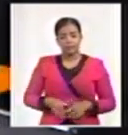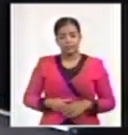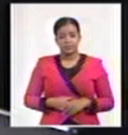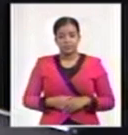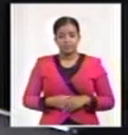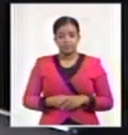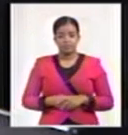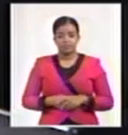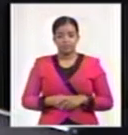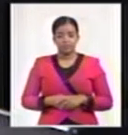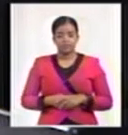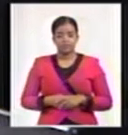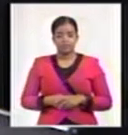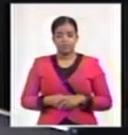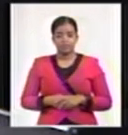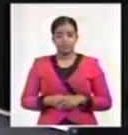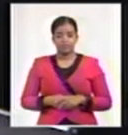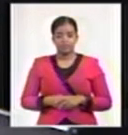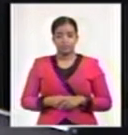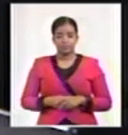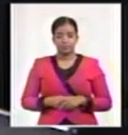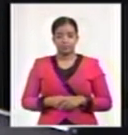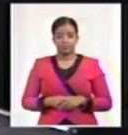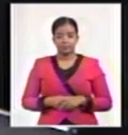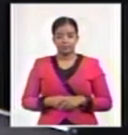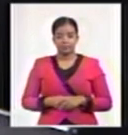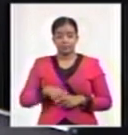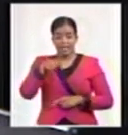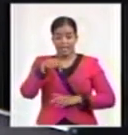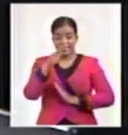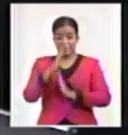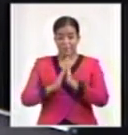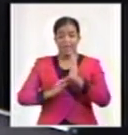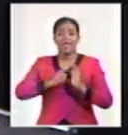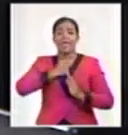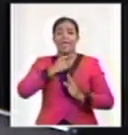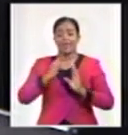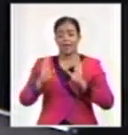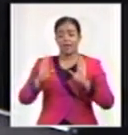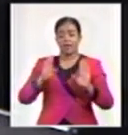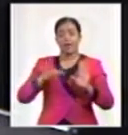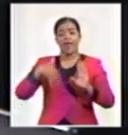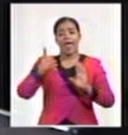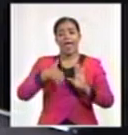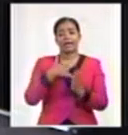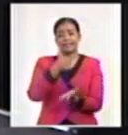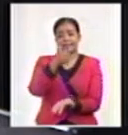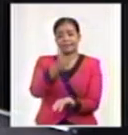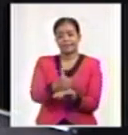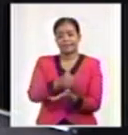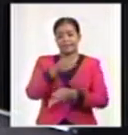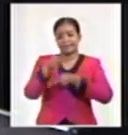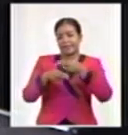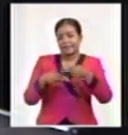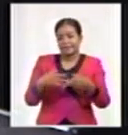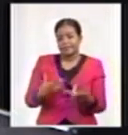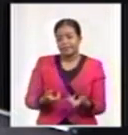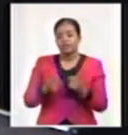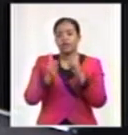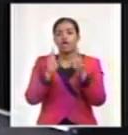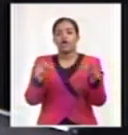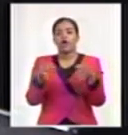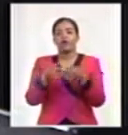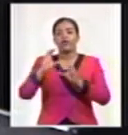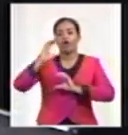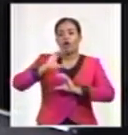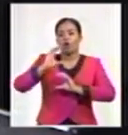Sucede a finales de enero se va a desarrollar en Buenos Aires una cumbre de la CELAC,